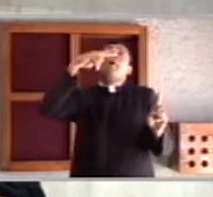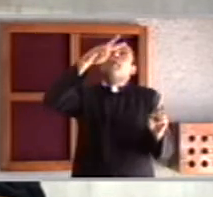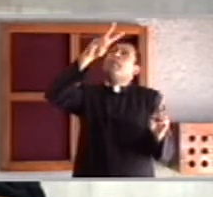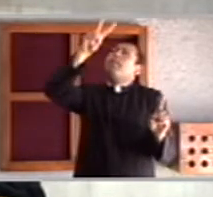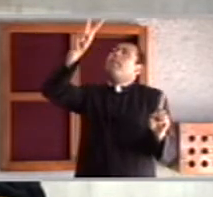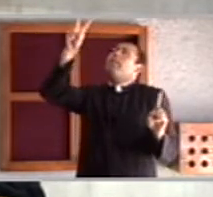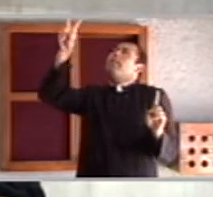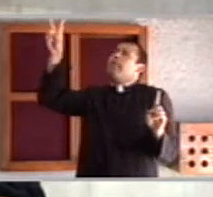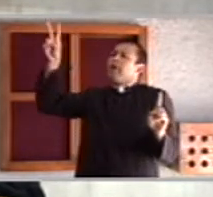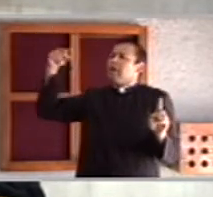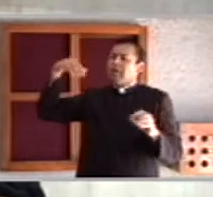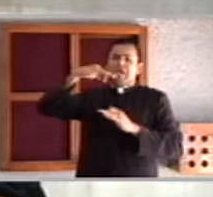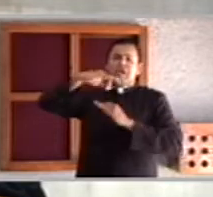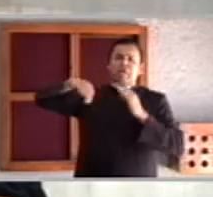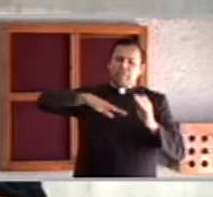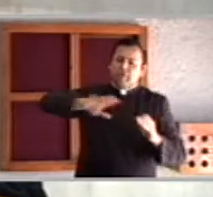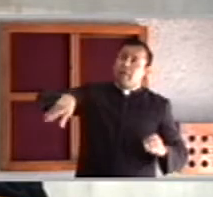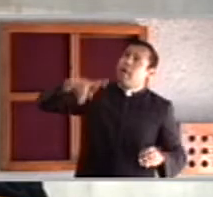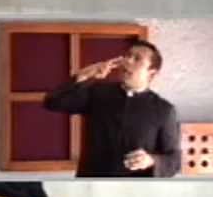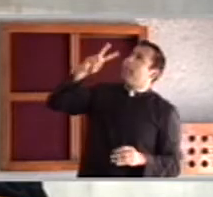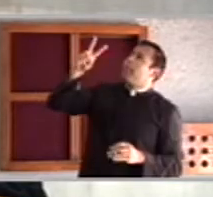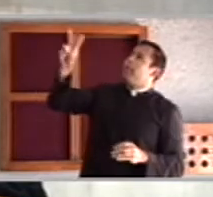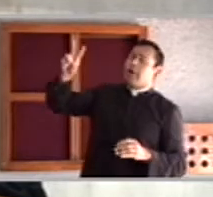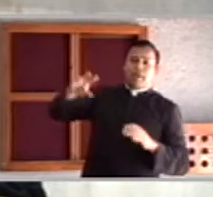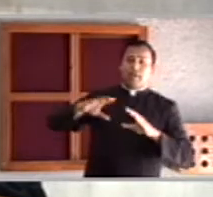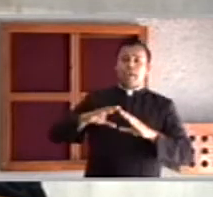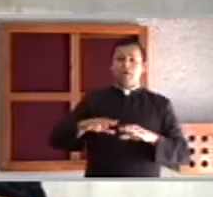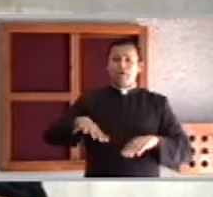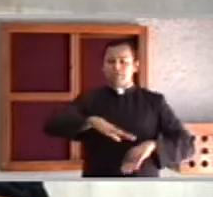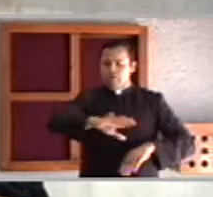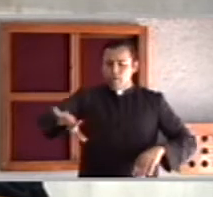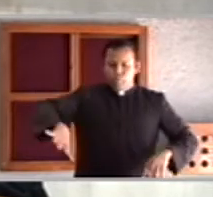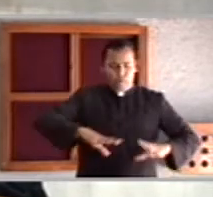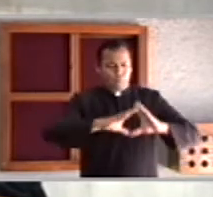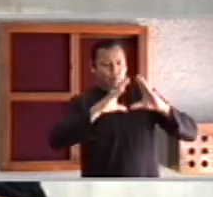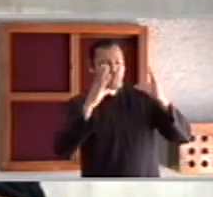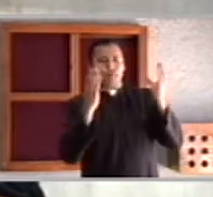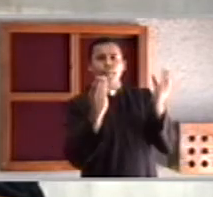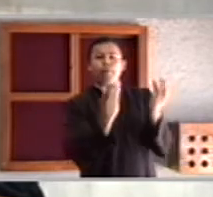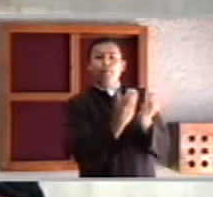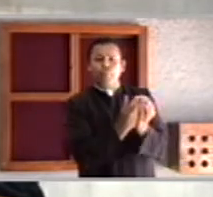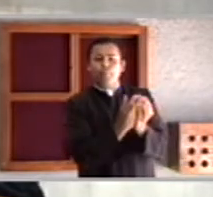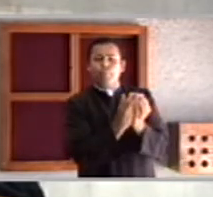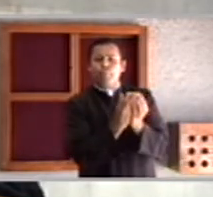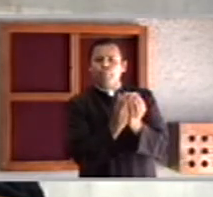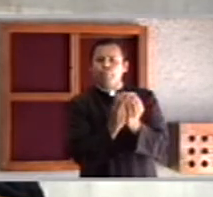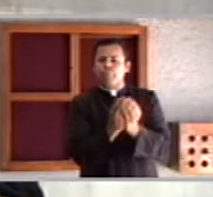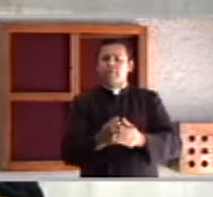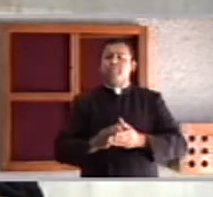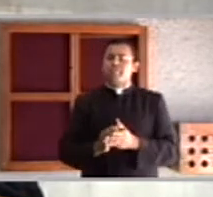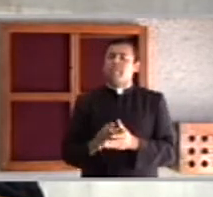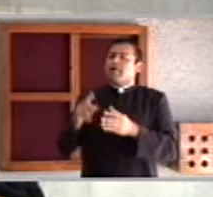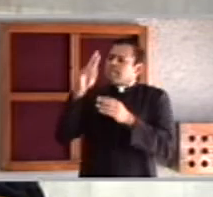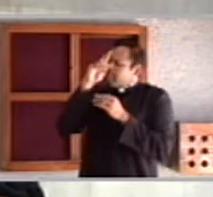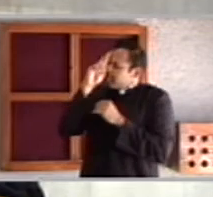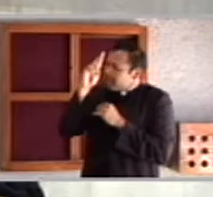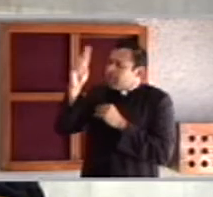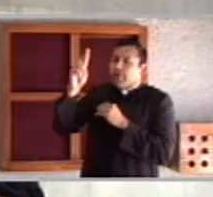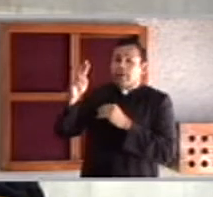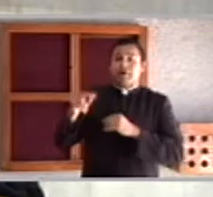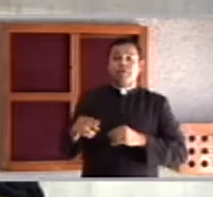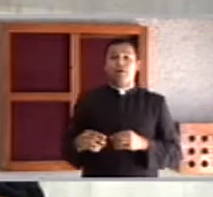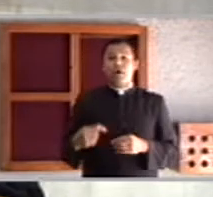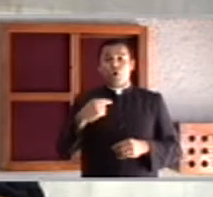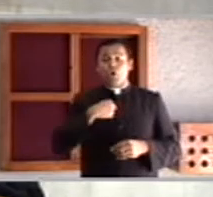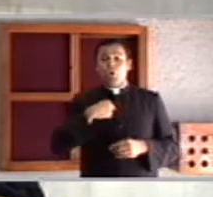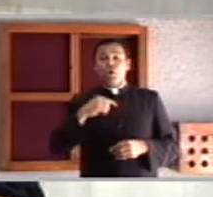traspasaron. Todos los pueblos de la tierra harán duelo por su causa. Yo soy el Alfa y el Omega, dice